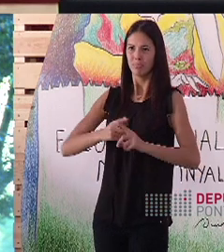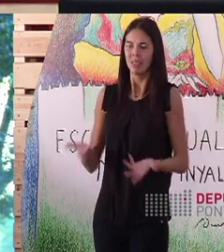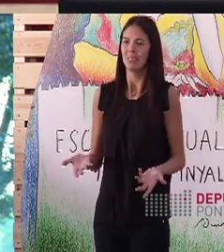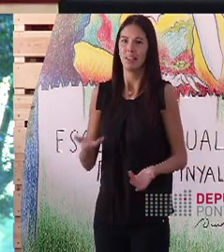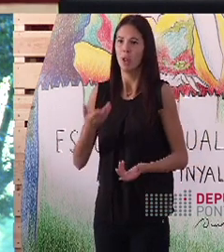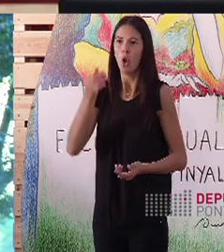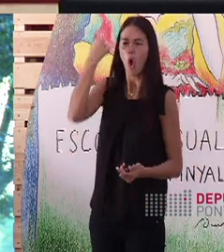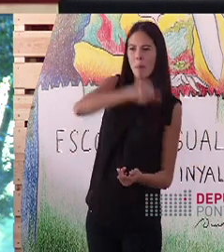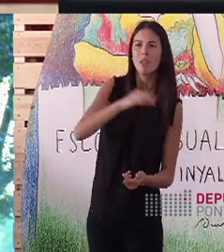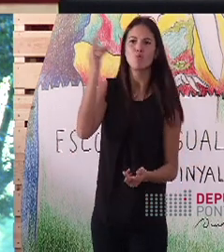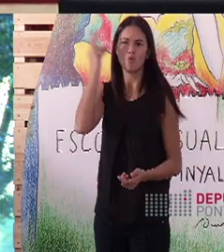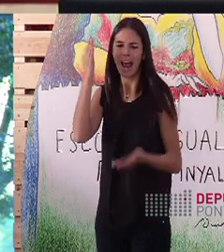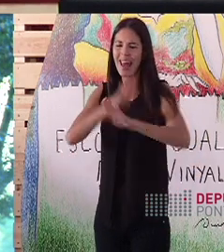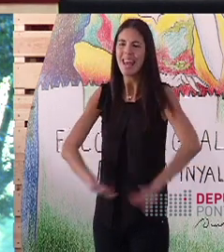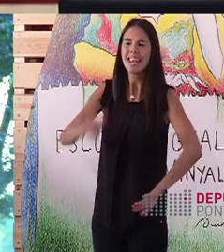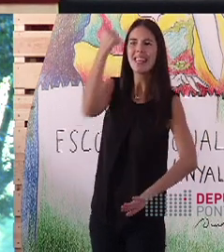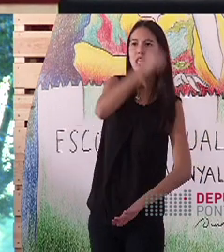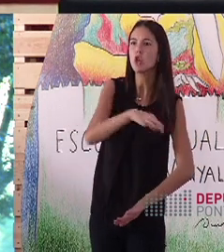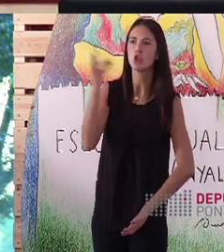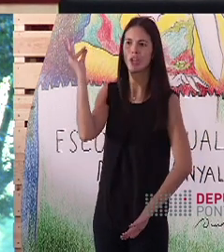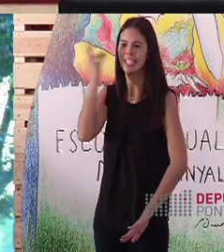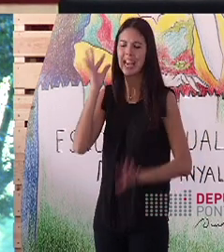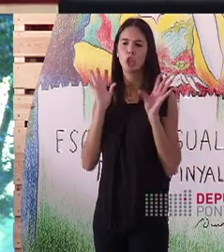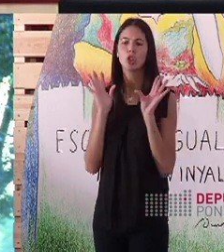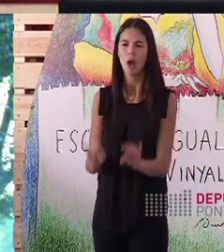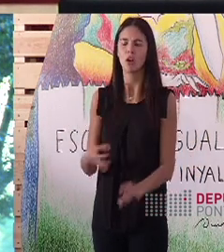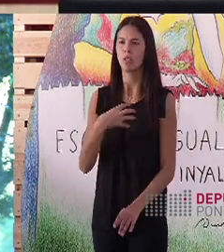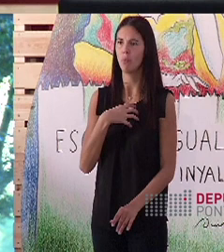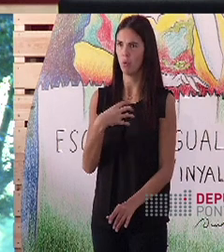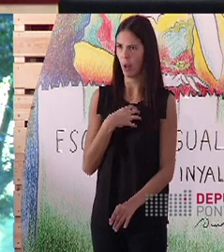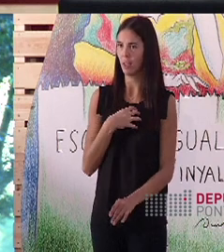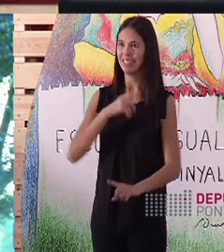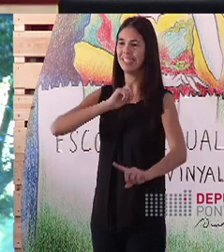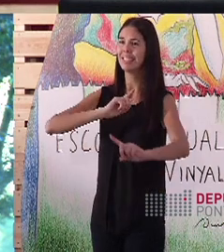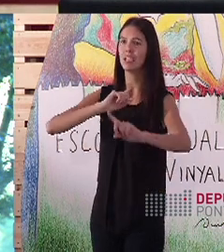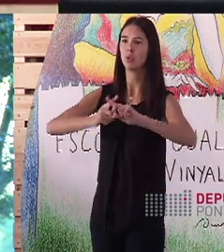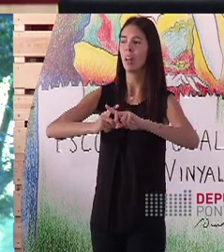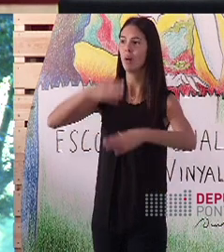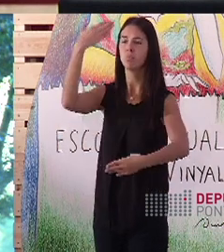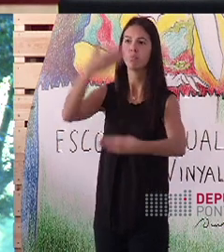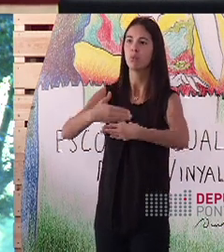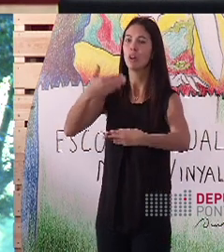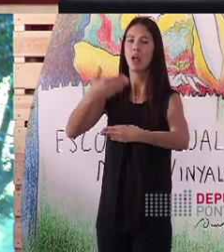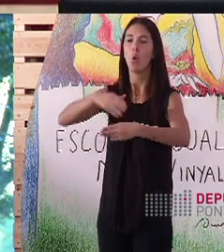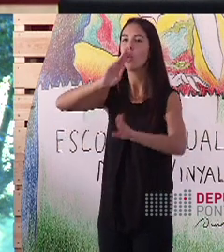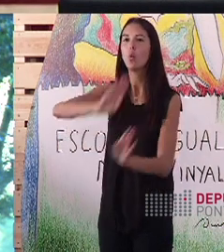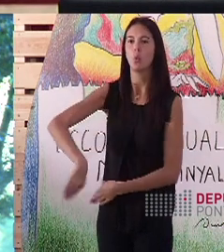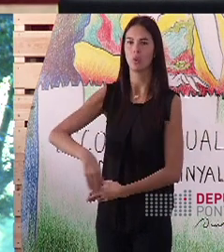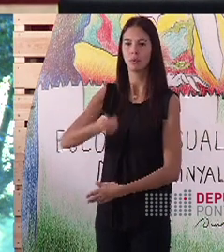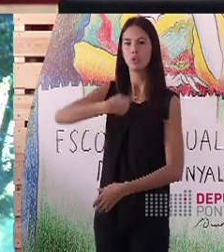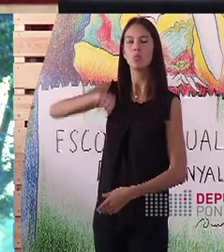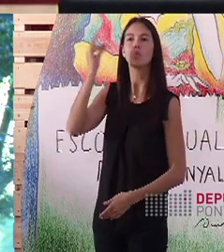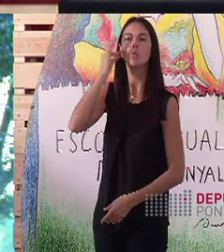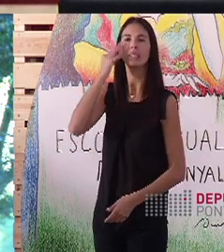las mujeres, los de los niños y los de las niñas, que la sexualidad es la última frontera de autonomía que tenemos